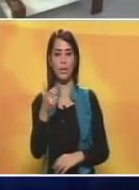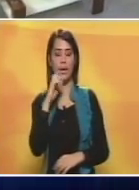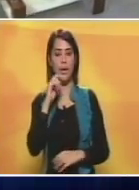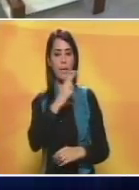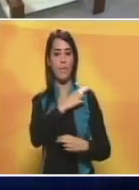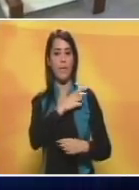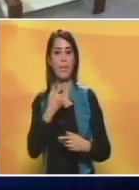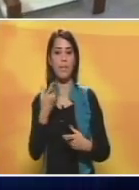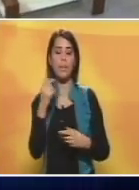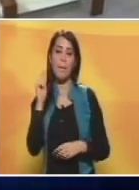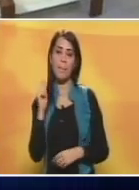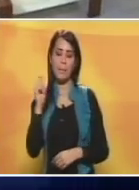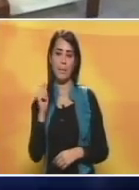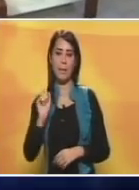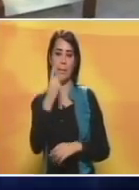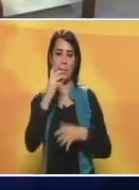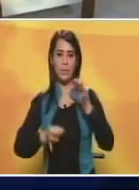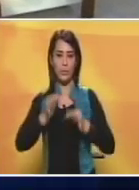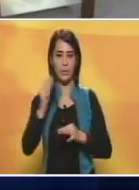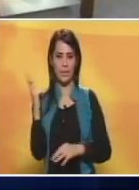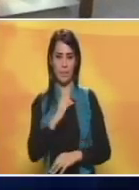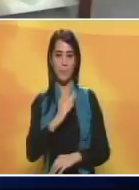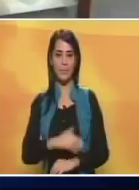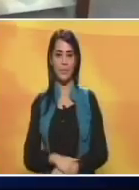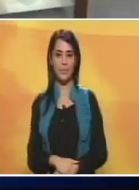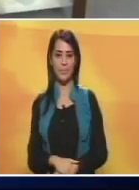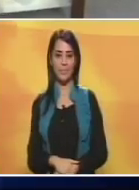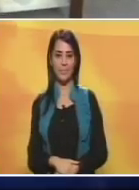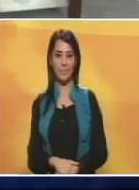la fracción parlamentaria de Primero Justicia. Ya regresamos.